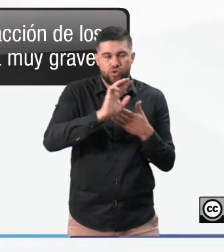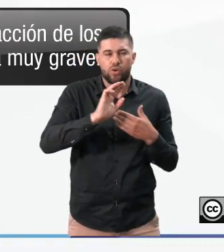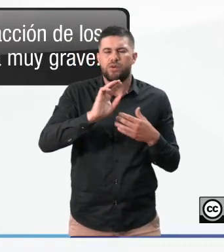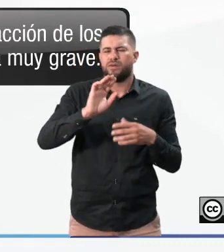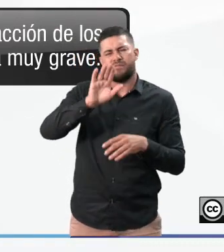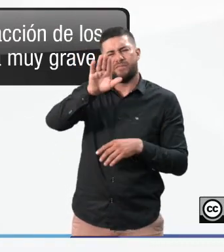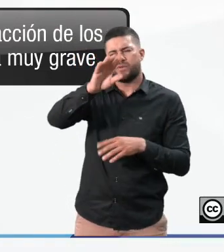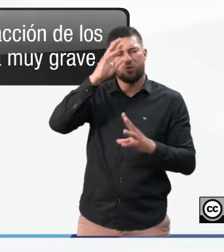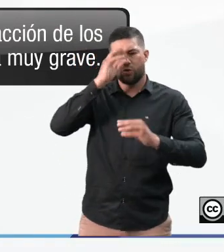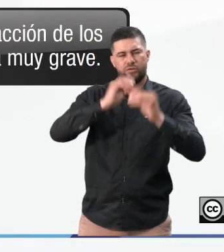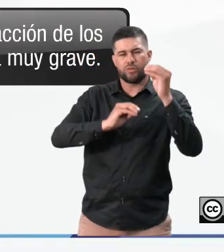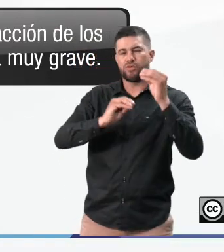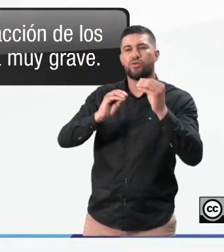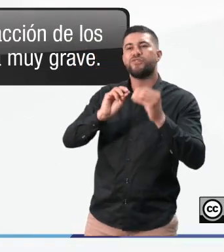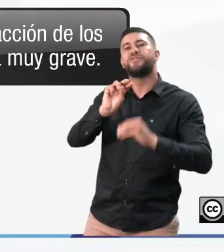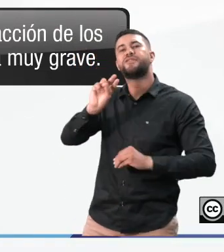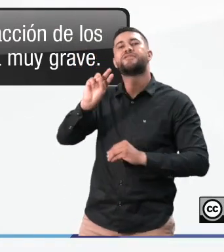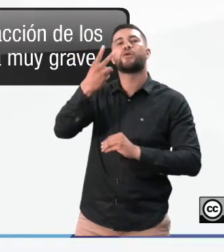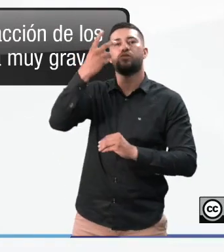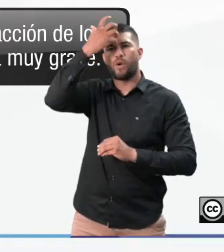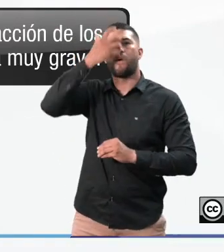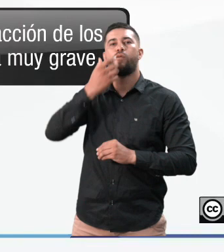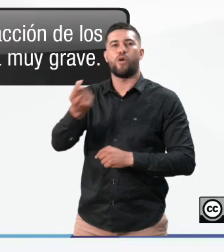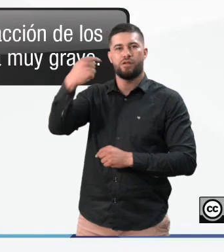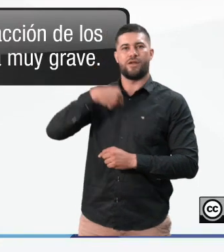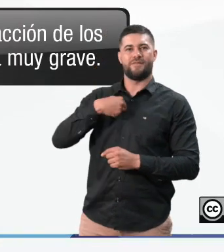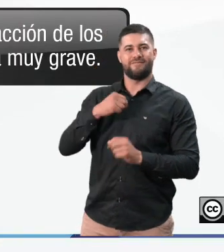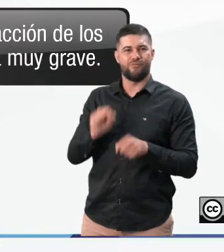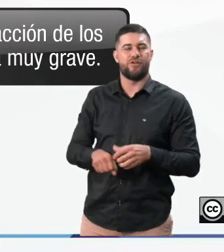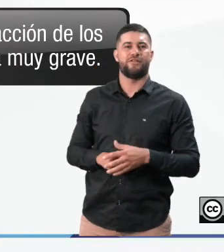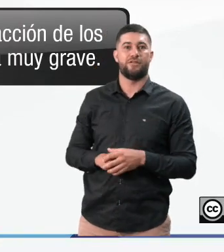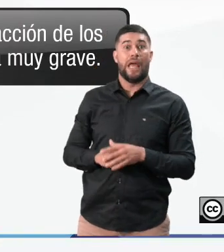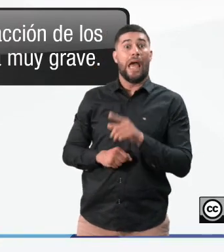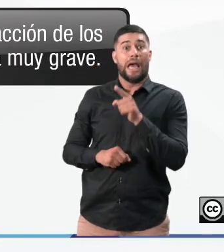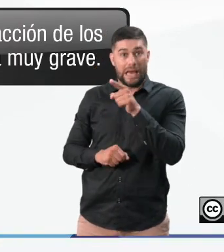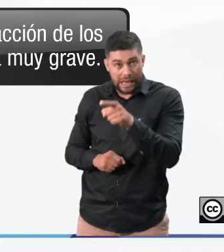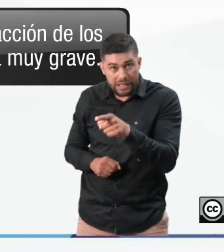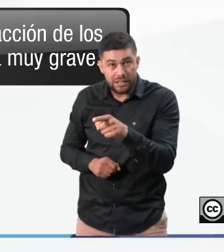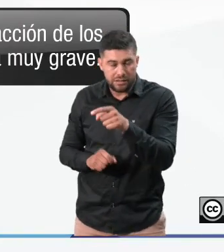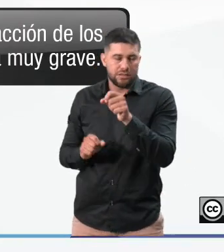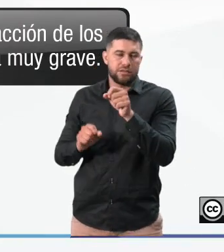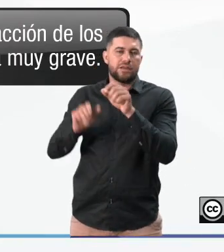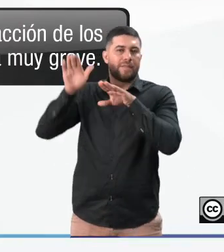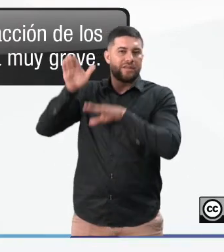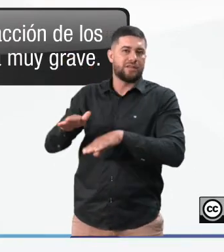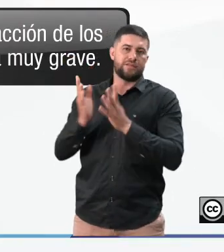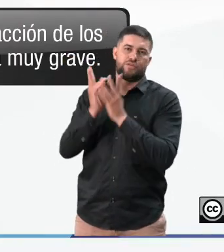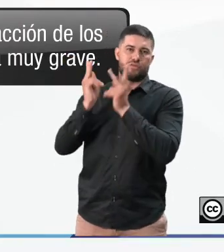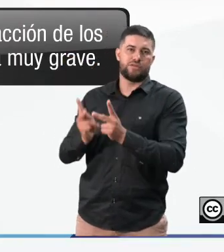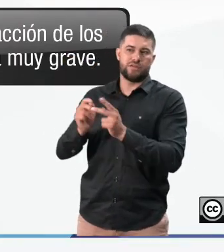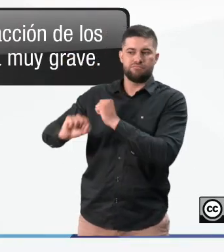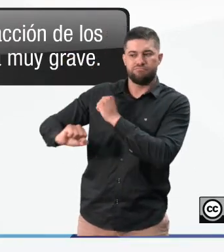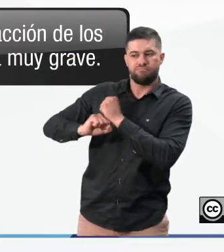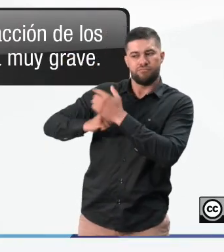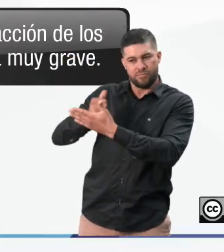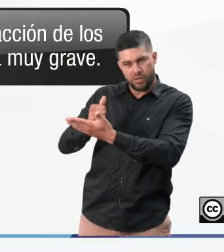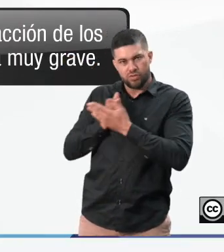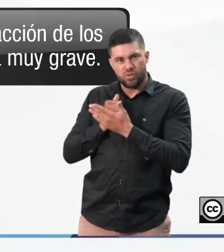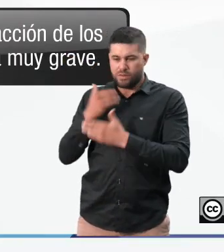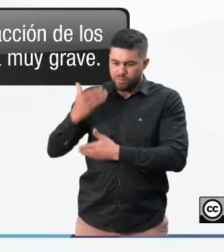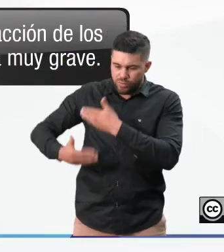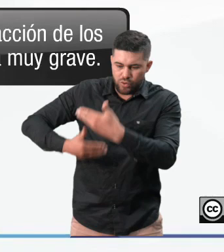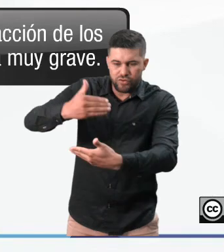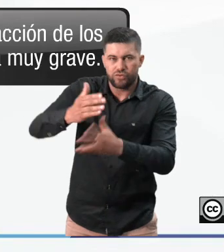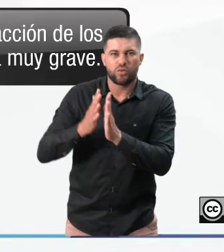una evaluación se anula, se califica con 0.0 y el profesor de la asignatura lo informa por escrito al director